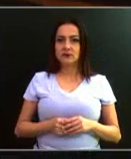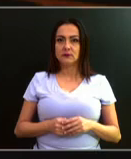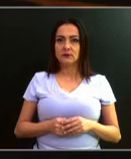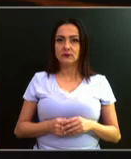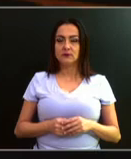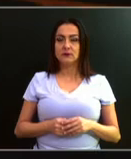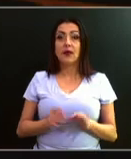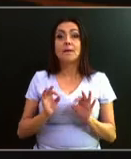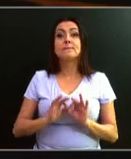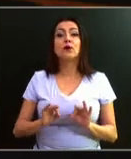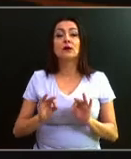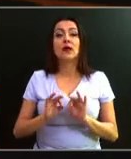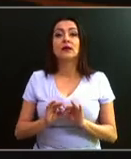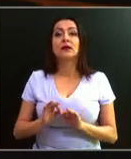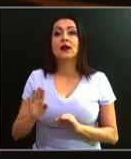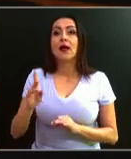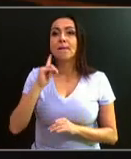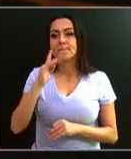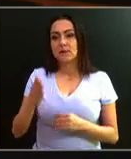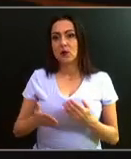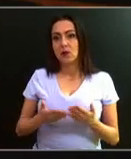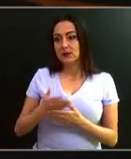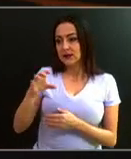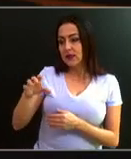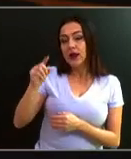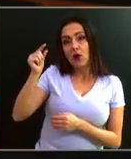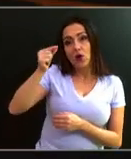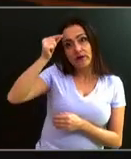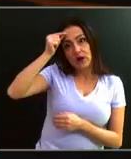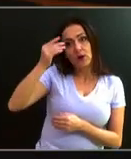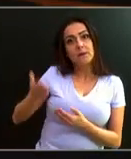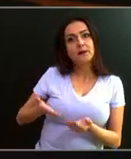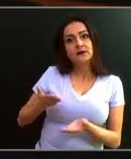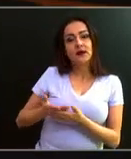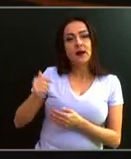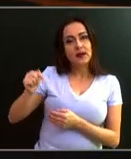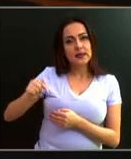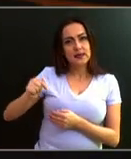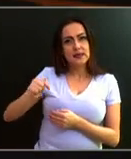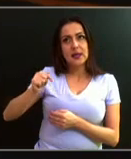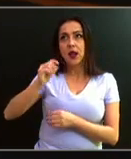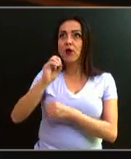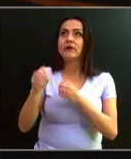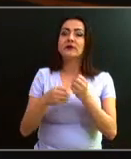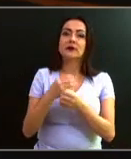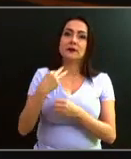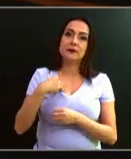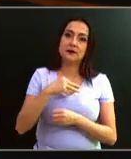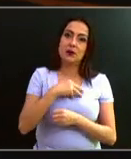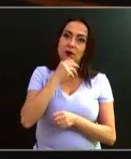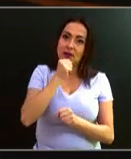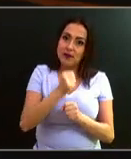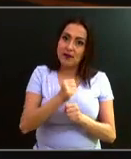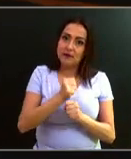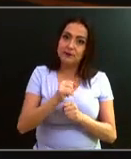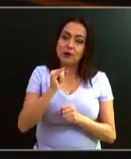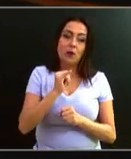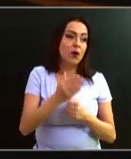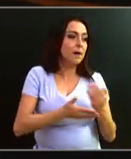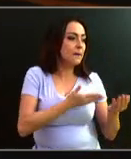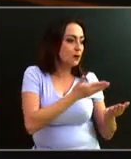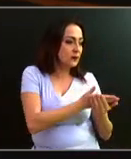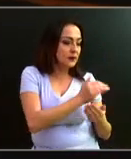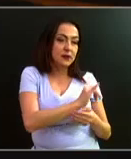Bueno, importante destacar que tanto la propuesta del sector gobierno presentado hoy acá en las oficinas del Ministerio de Trabajo, así como la